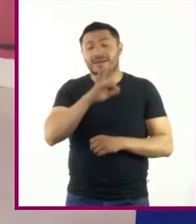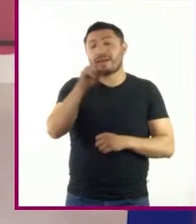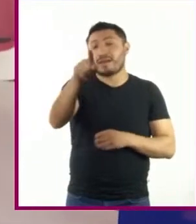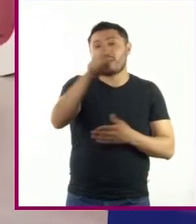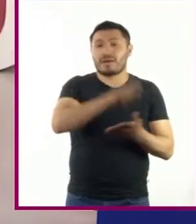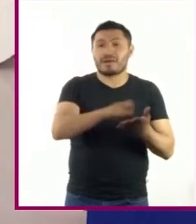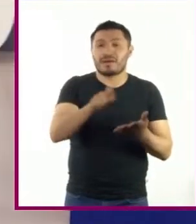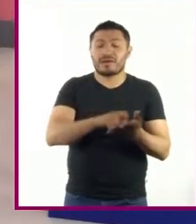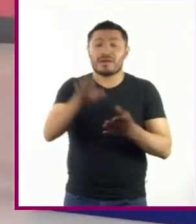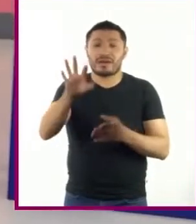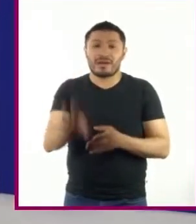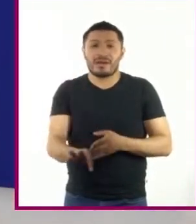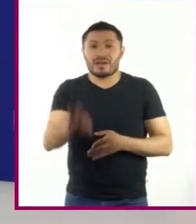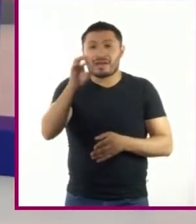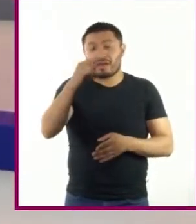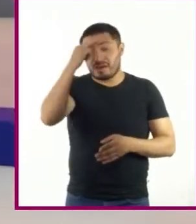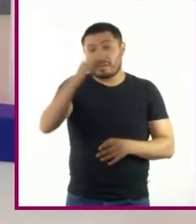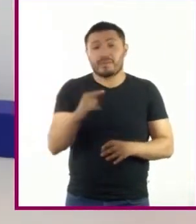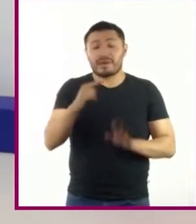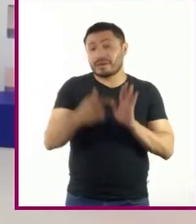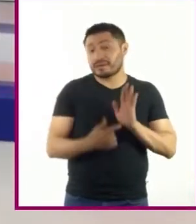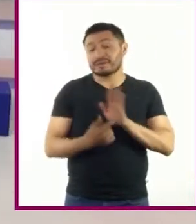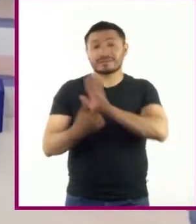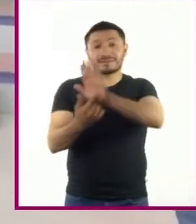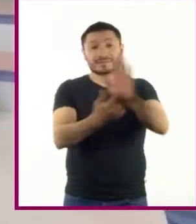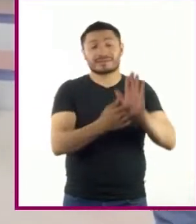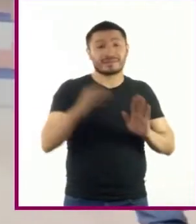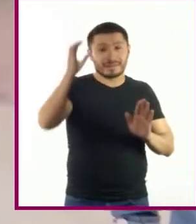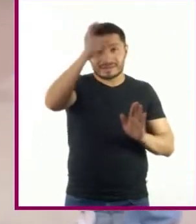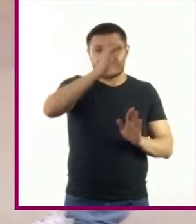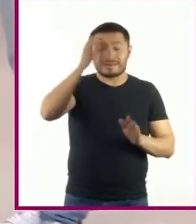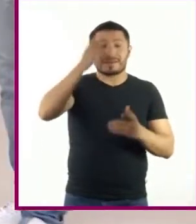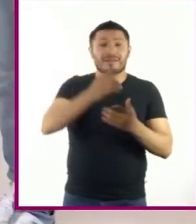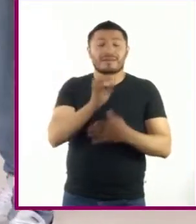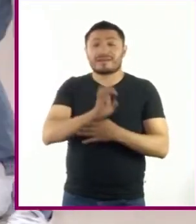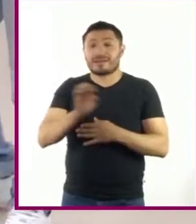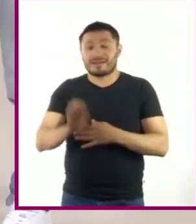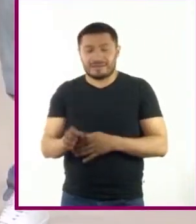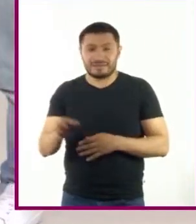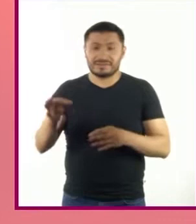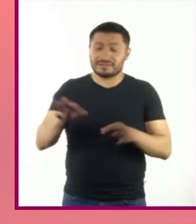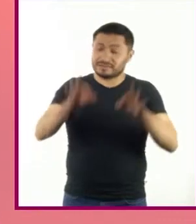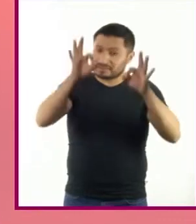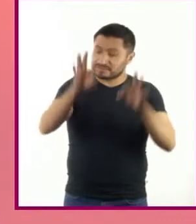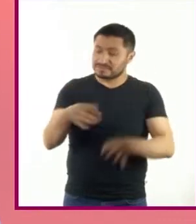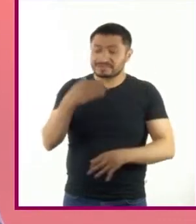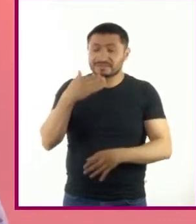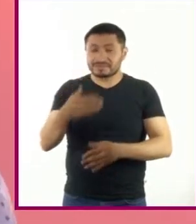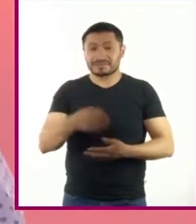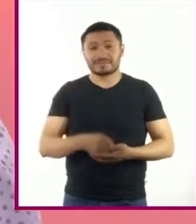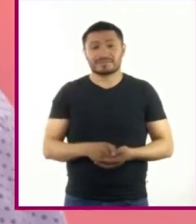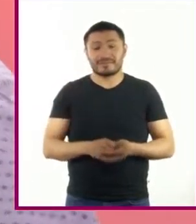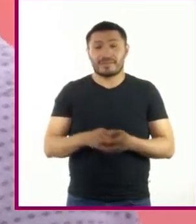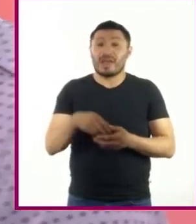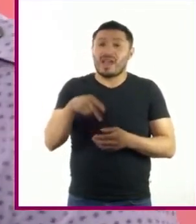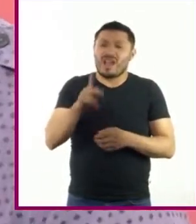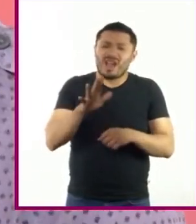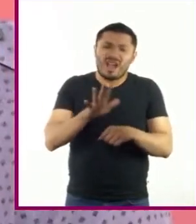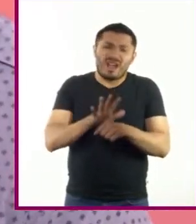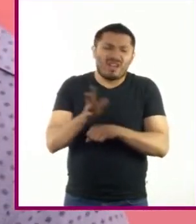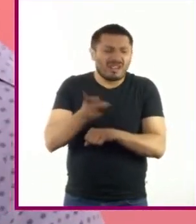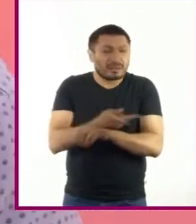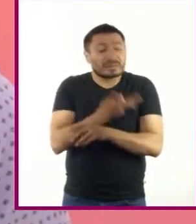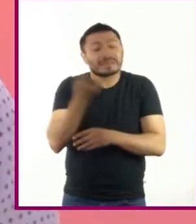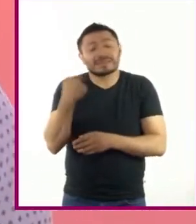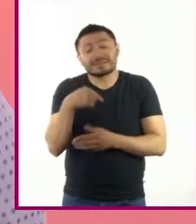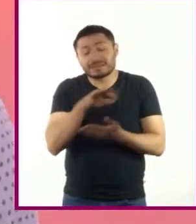fue seleccionado para una feria de ciencias, quiere decir que son dignos de compartir. Lo que sucede es que al leerlos